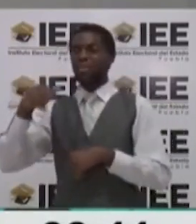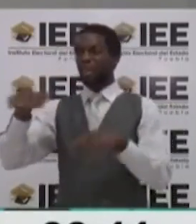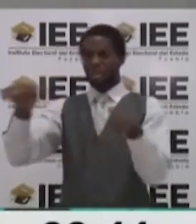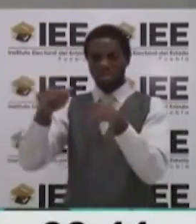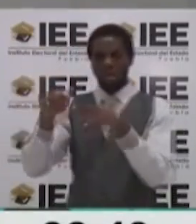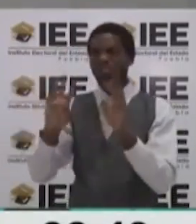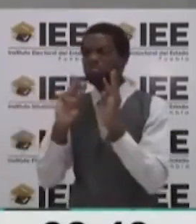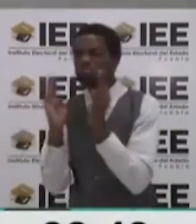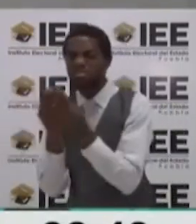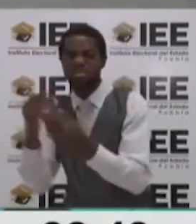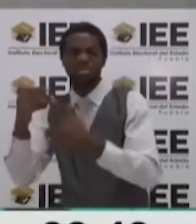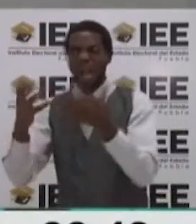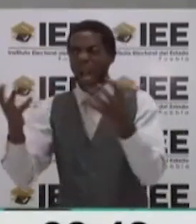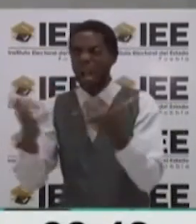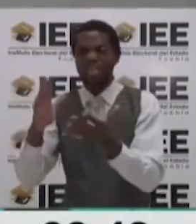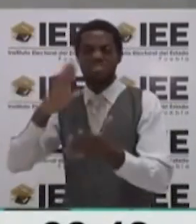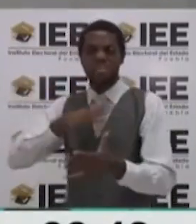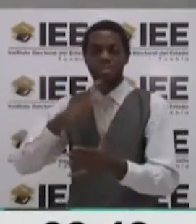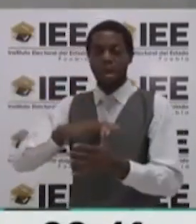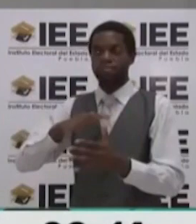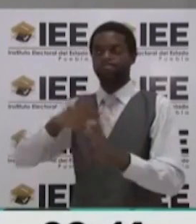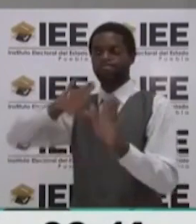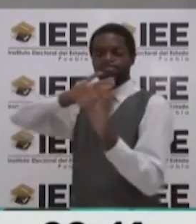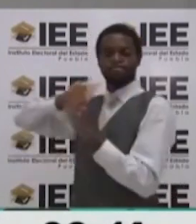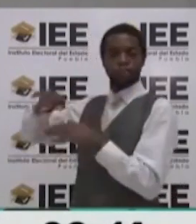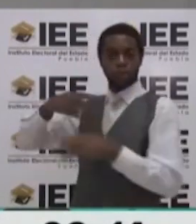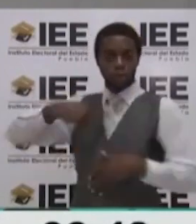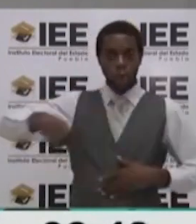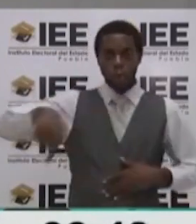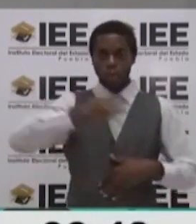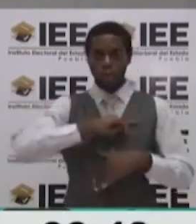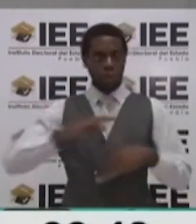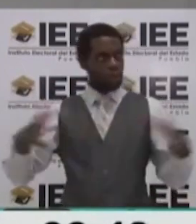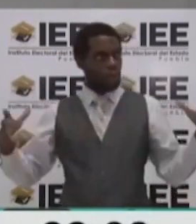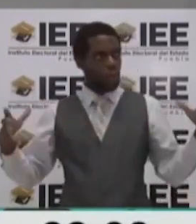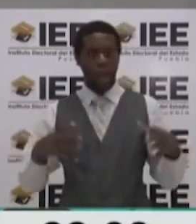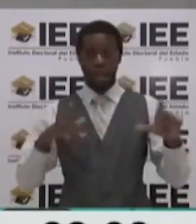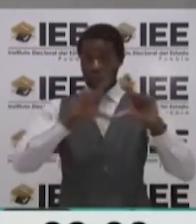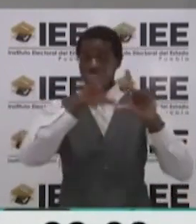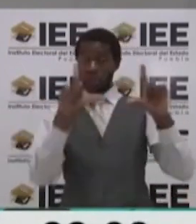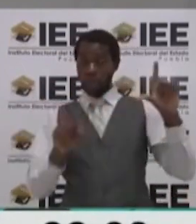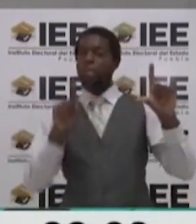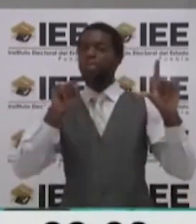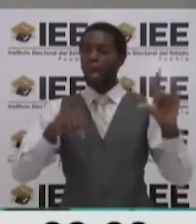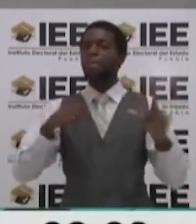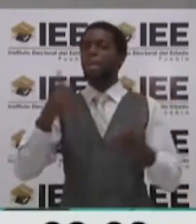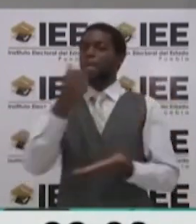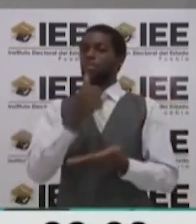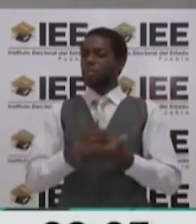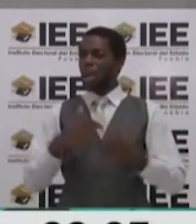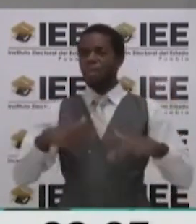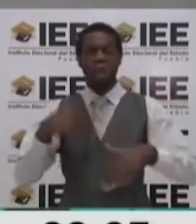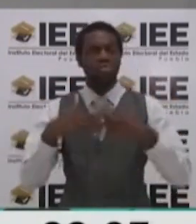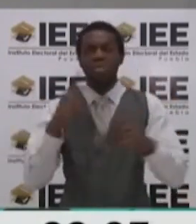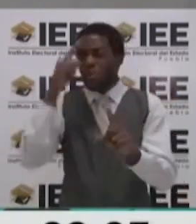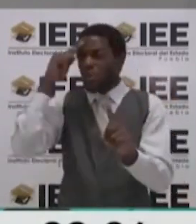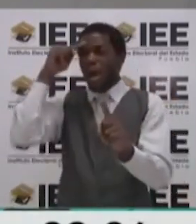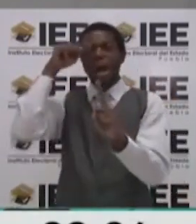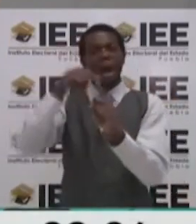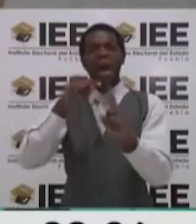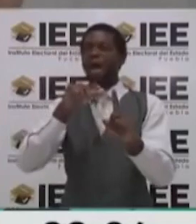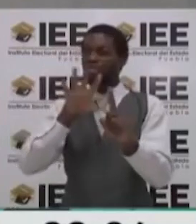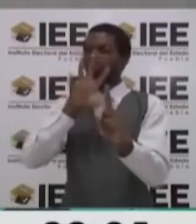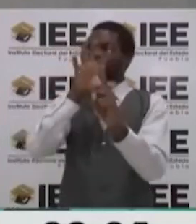esto motivó a que nos organizáramos como nación como ciudad y buscáramos un cambio un cambio verdadero en este